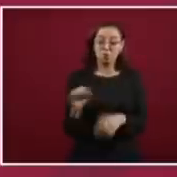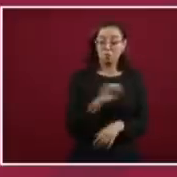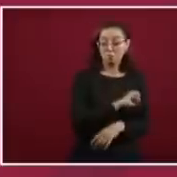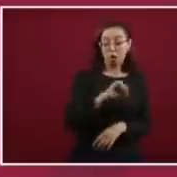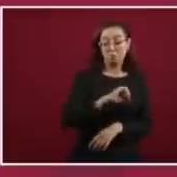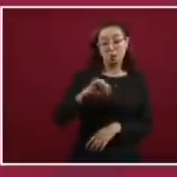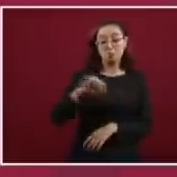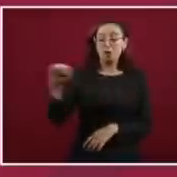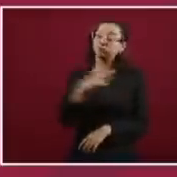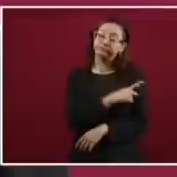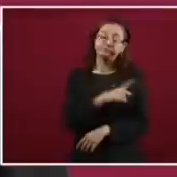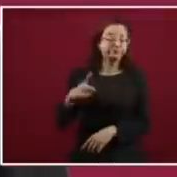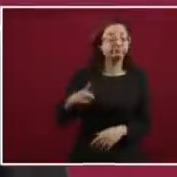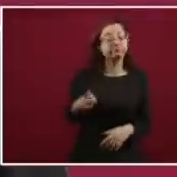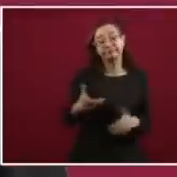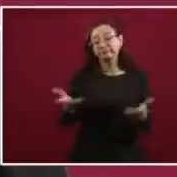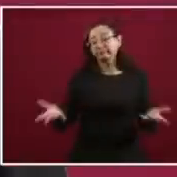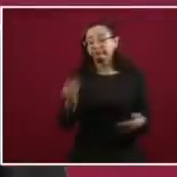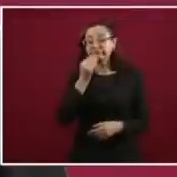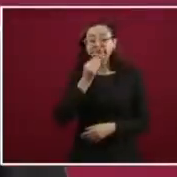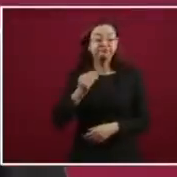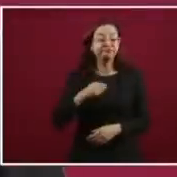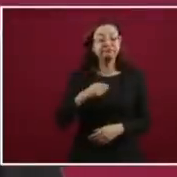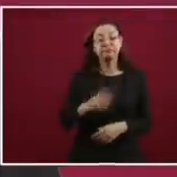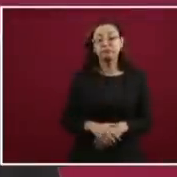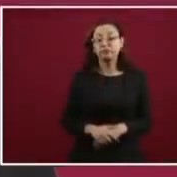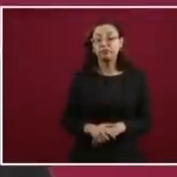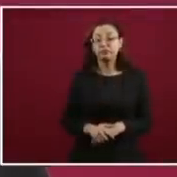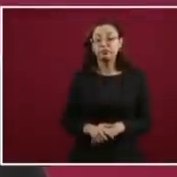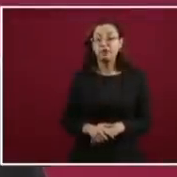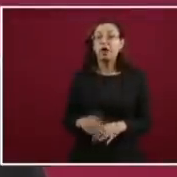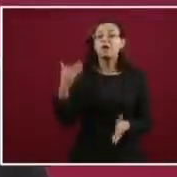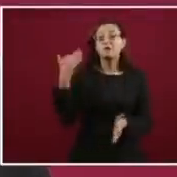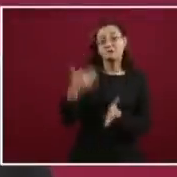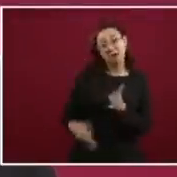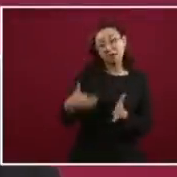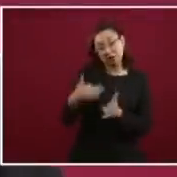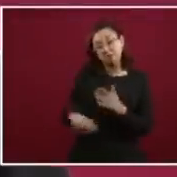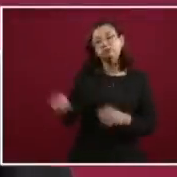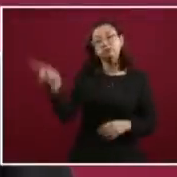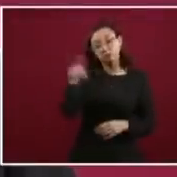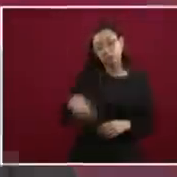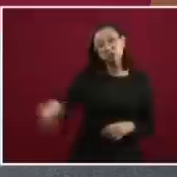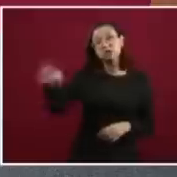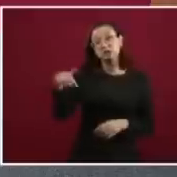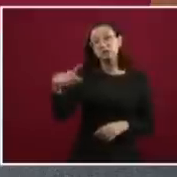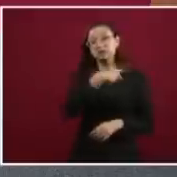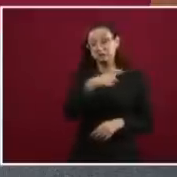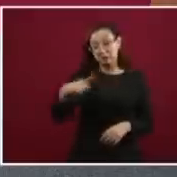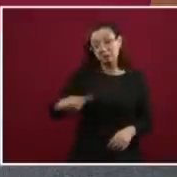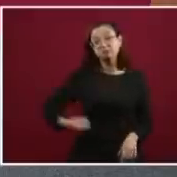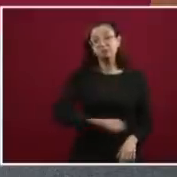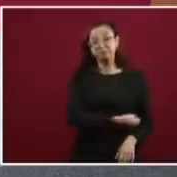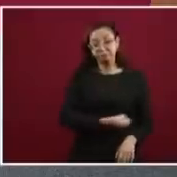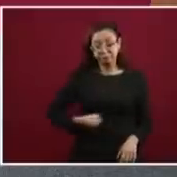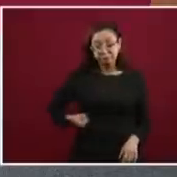era hace falta apretarnos el cinturón